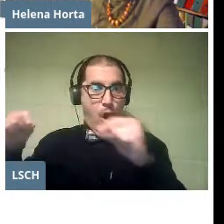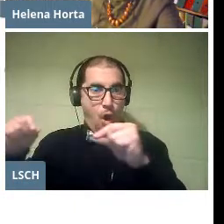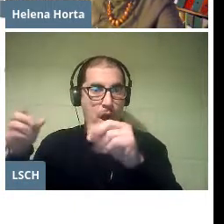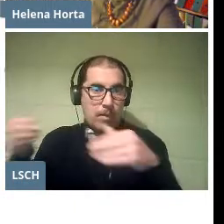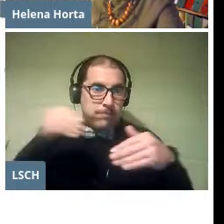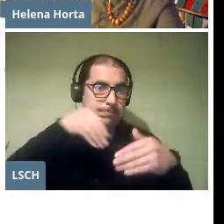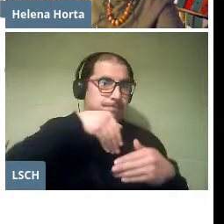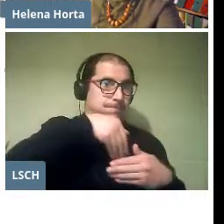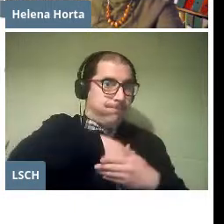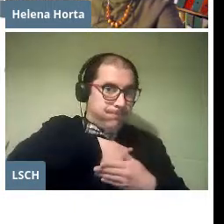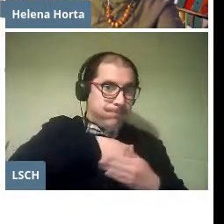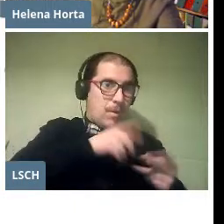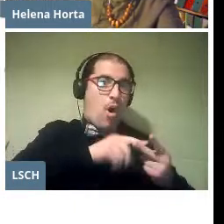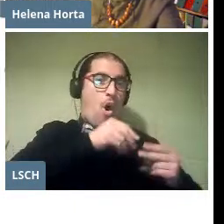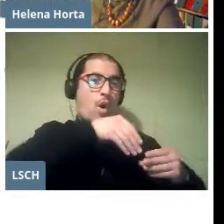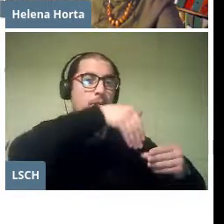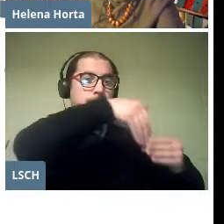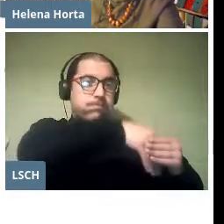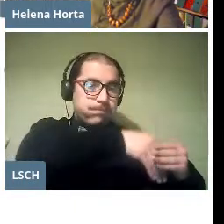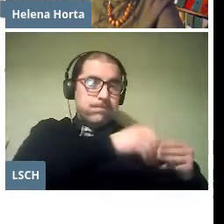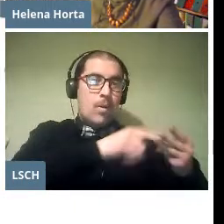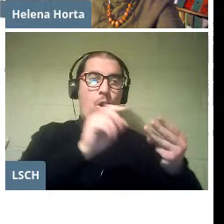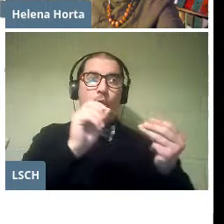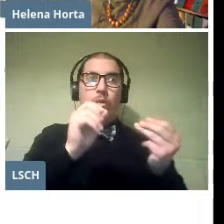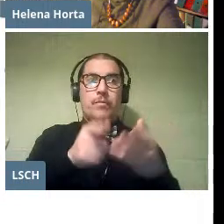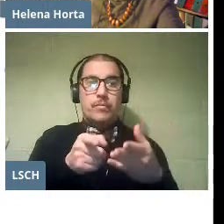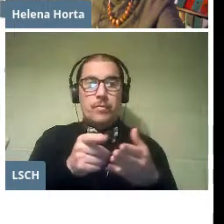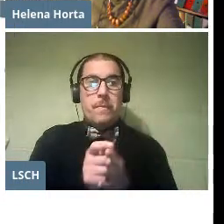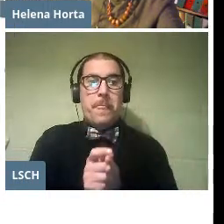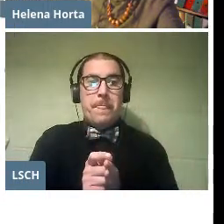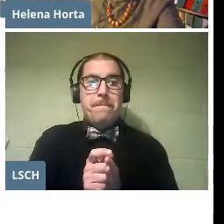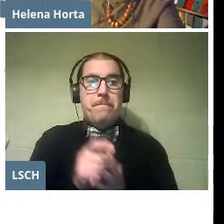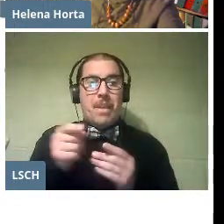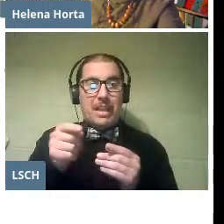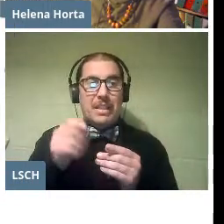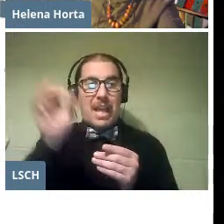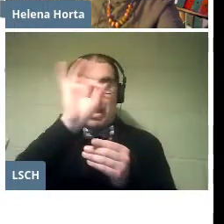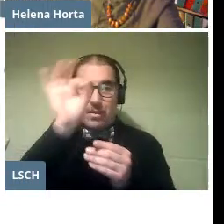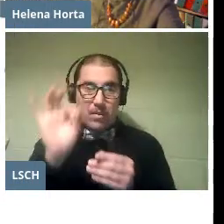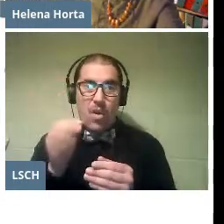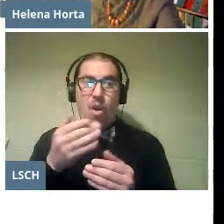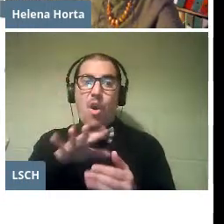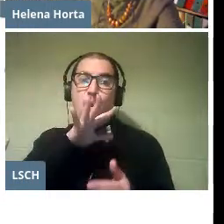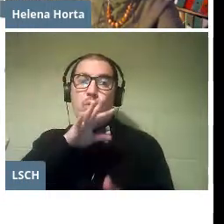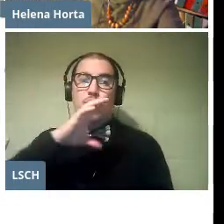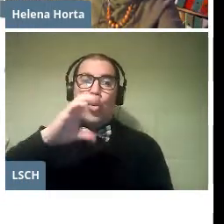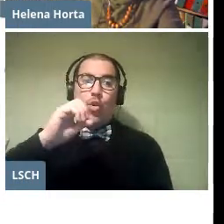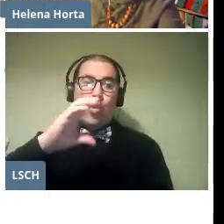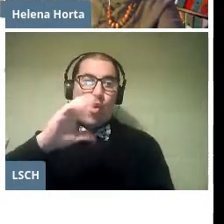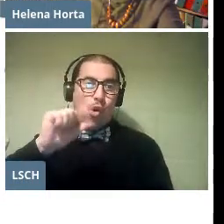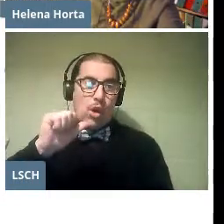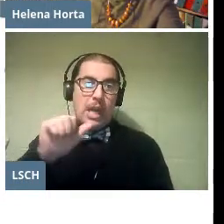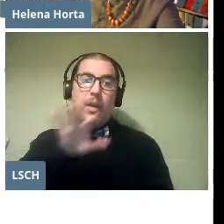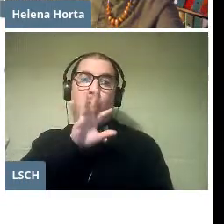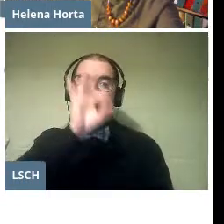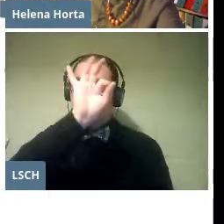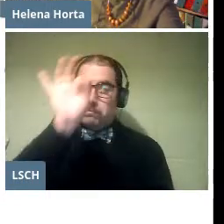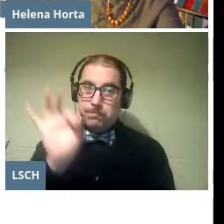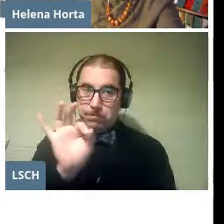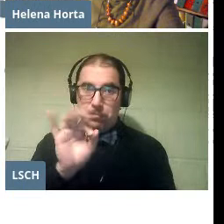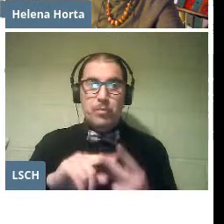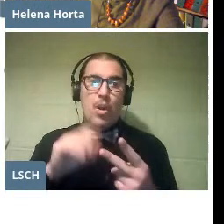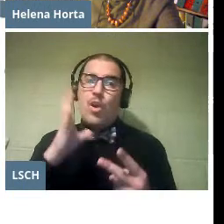prendas textiles las que se diseñan, se decoran, a las que se les agrega color, a las que se les agrega